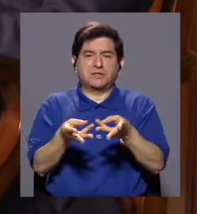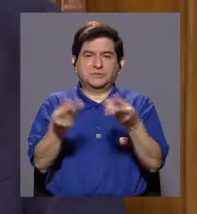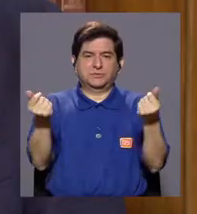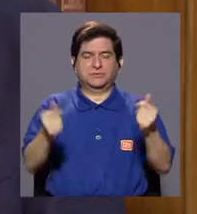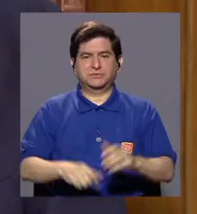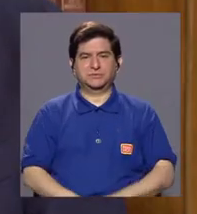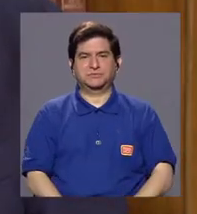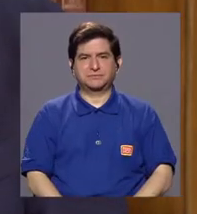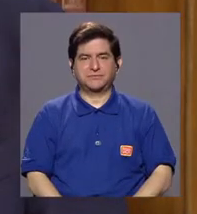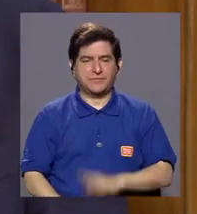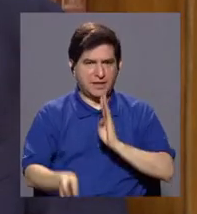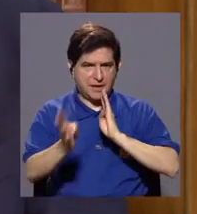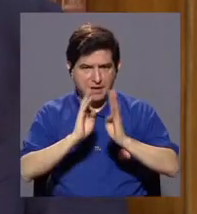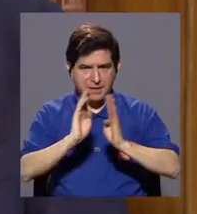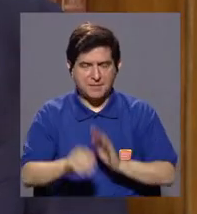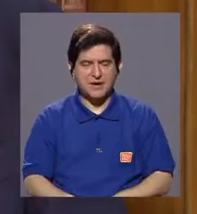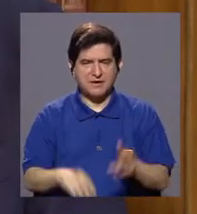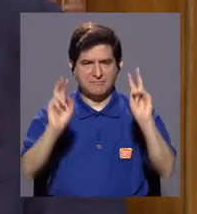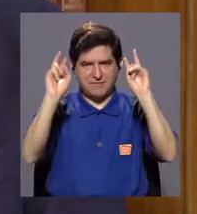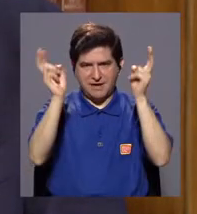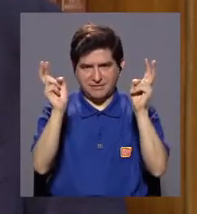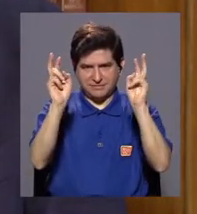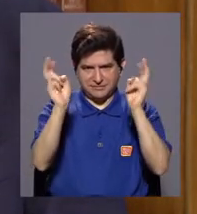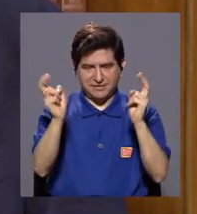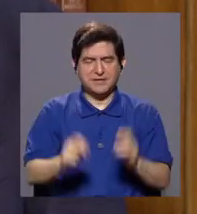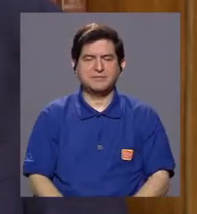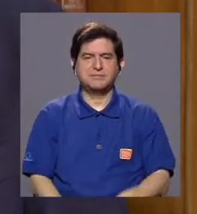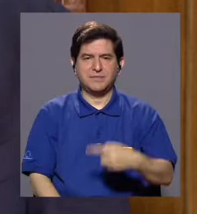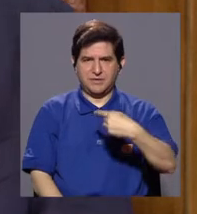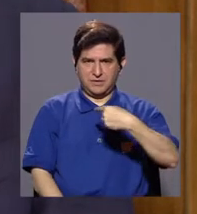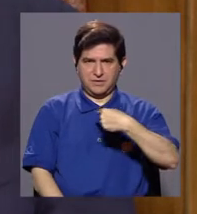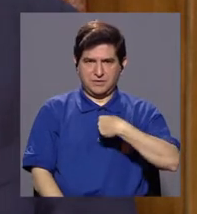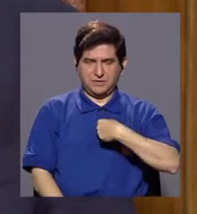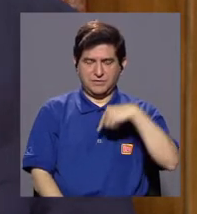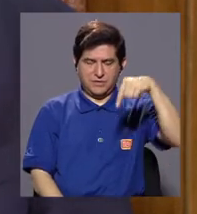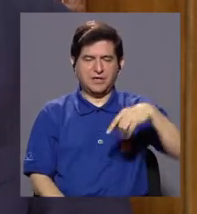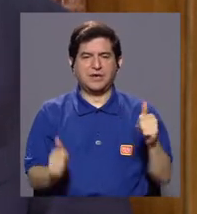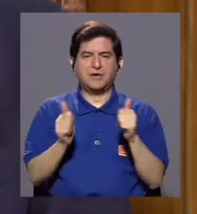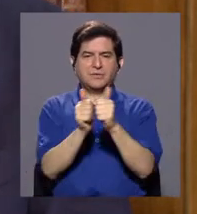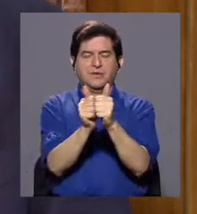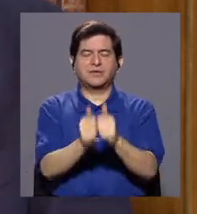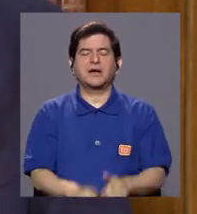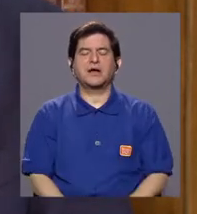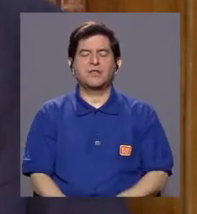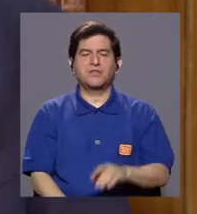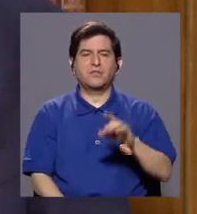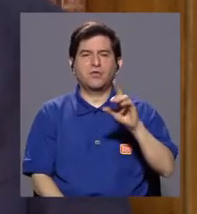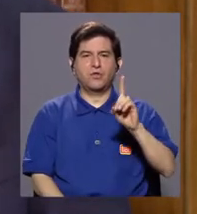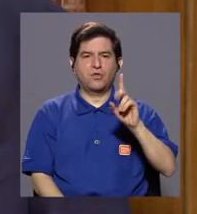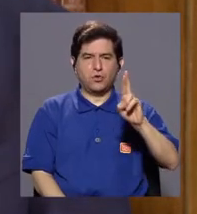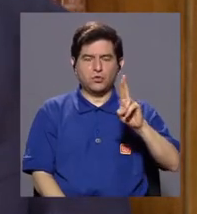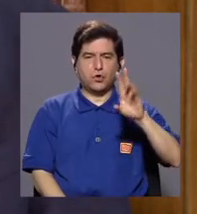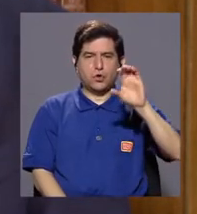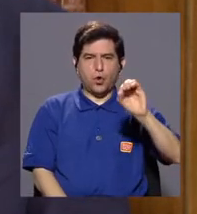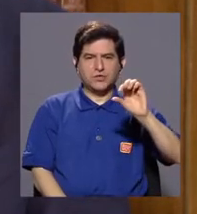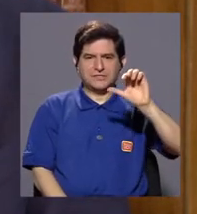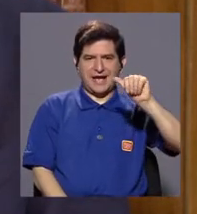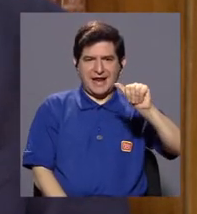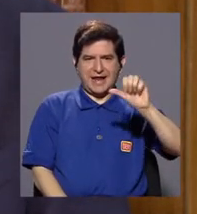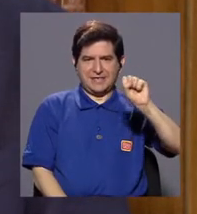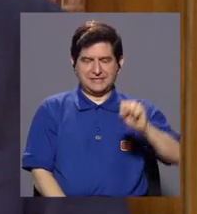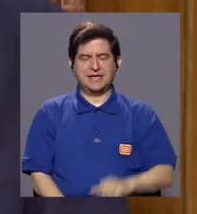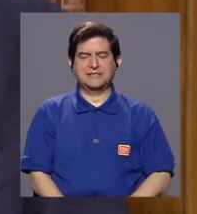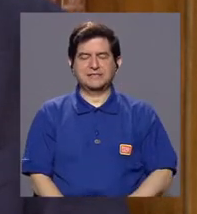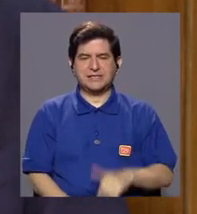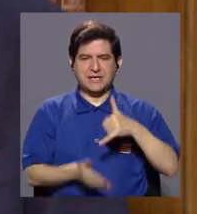personas. Para hablar sobre estos temas, me encuentro con el doctor Óscar Arias Sánchez,